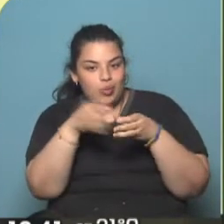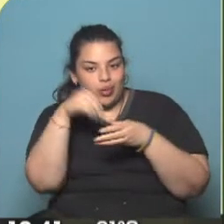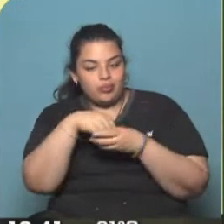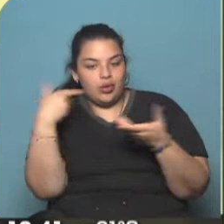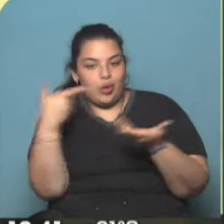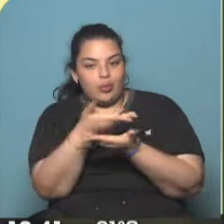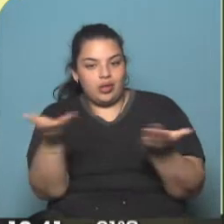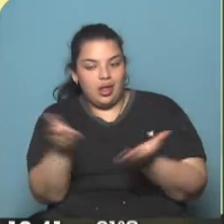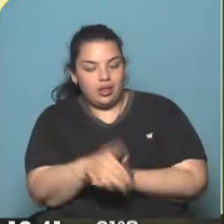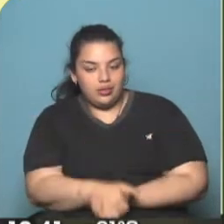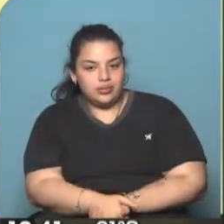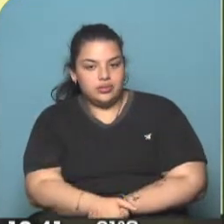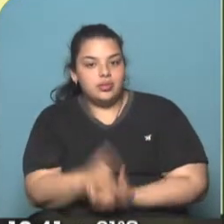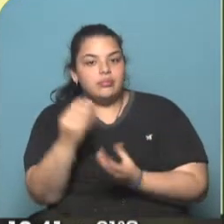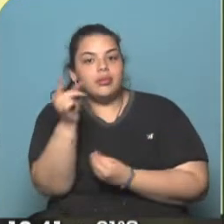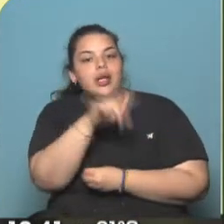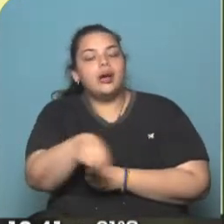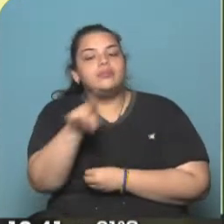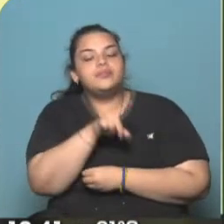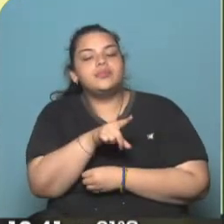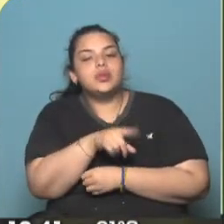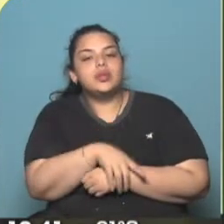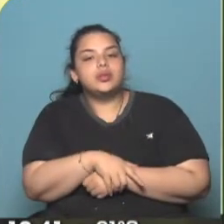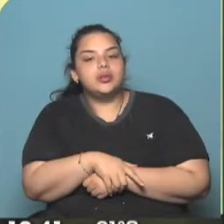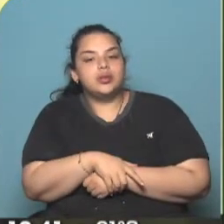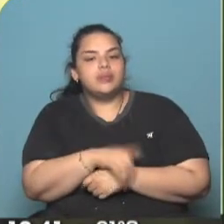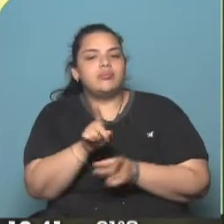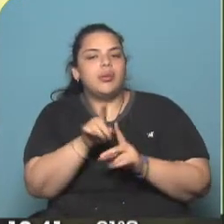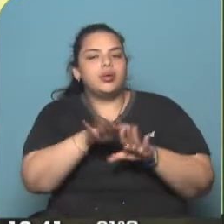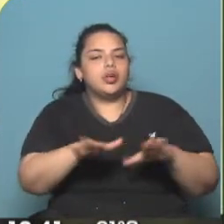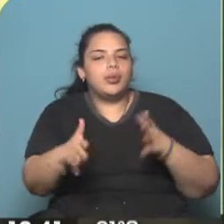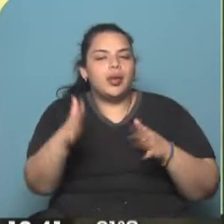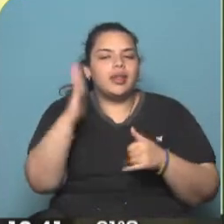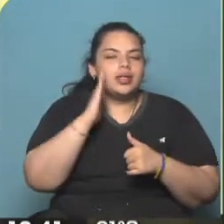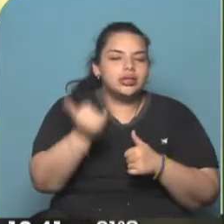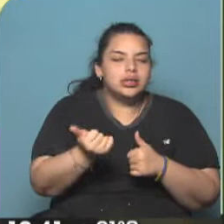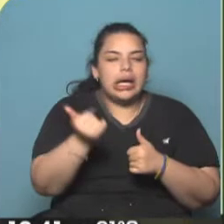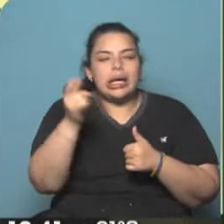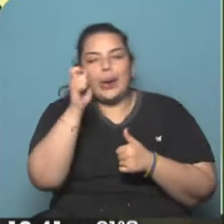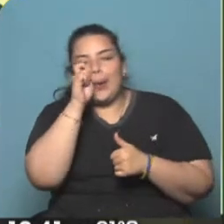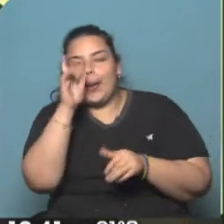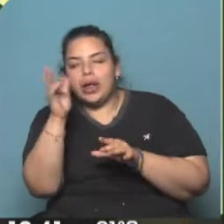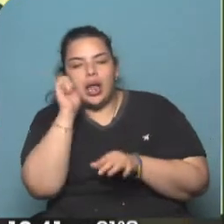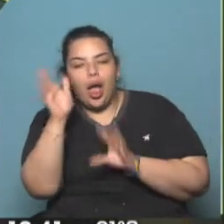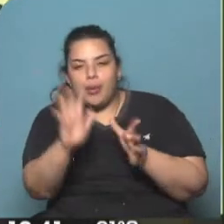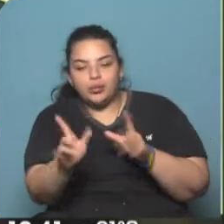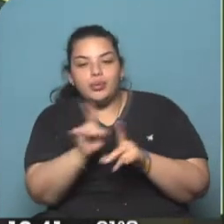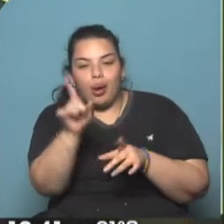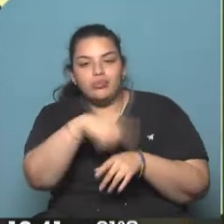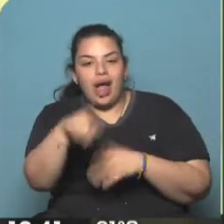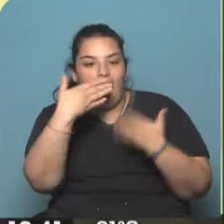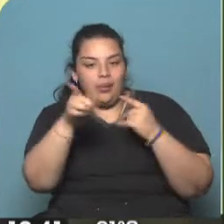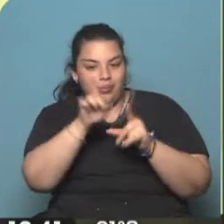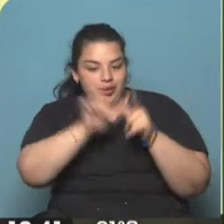ámbito deportivo, para que ellos, que son en general chicos entre 16 y 20 y pocos años, sean los que hablen con los más chicos y